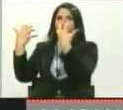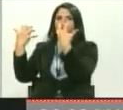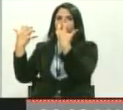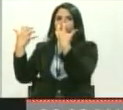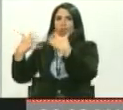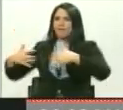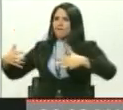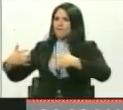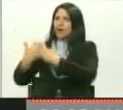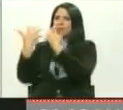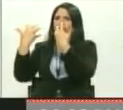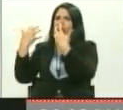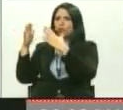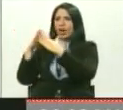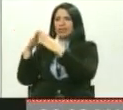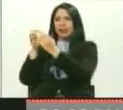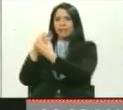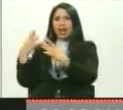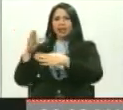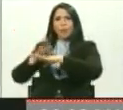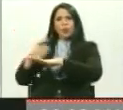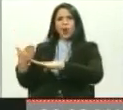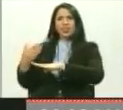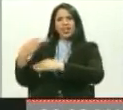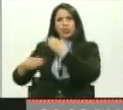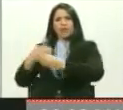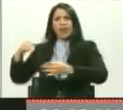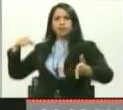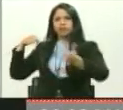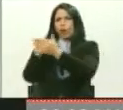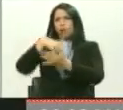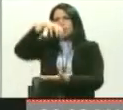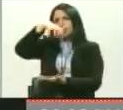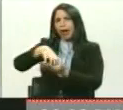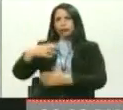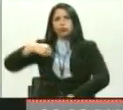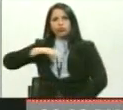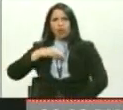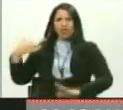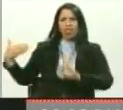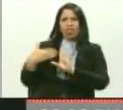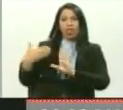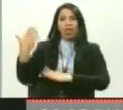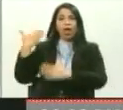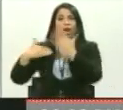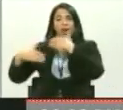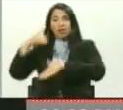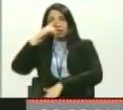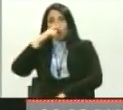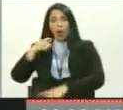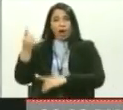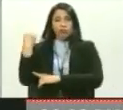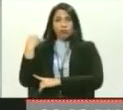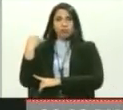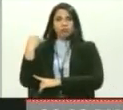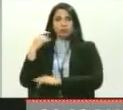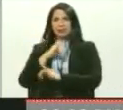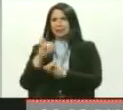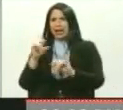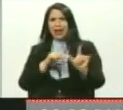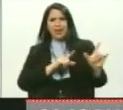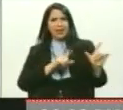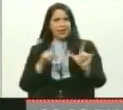Brindaron porque nos iban a dar el golpe. Hace un año iban a dar el golpe, lo tenían